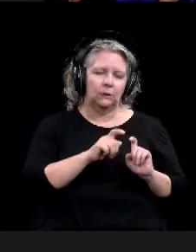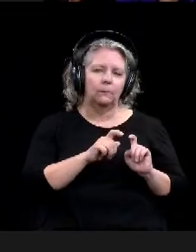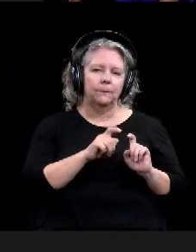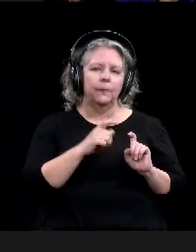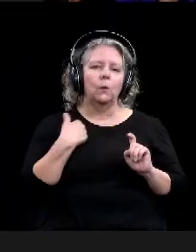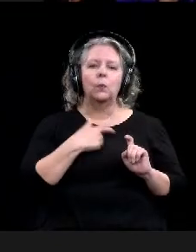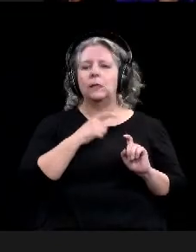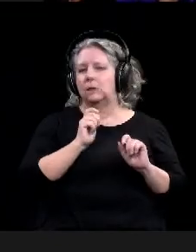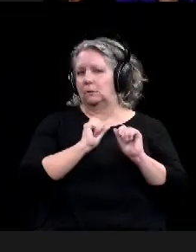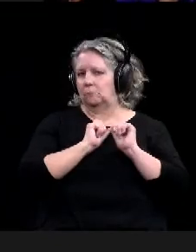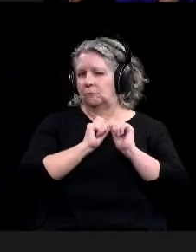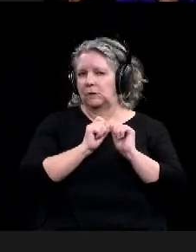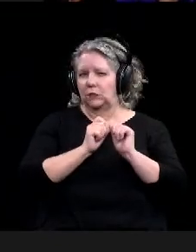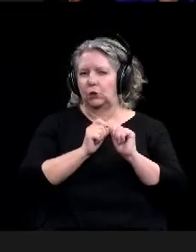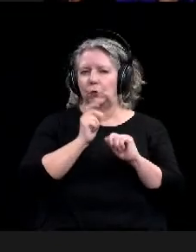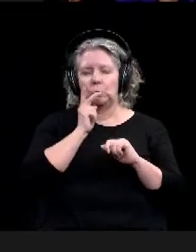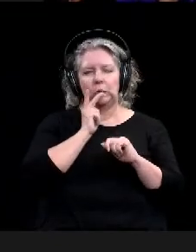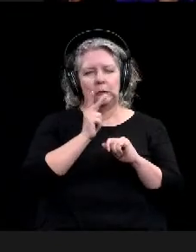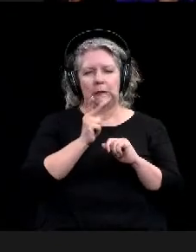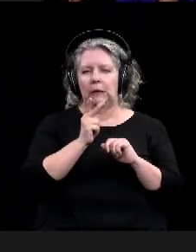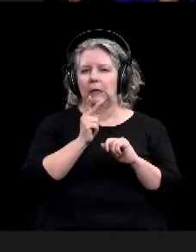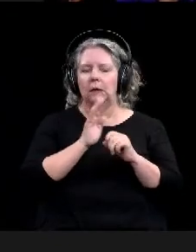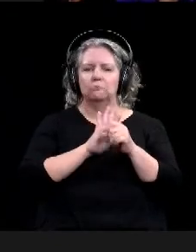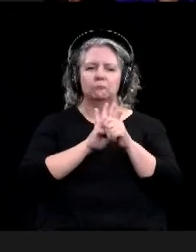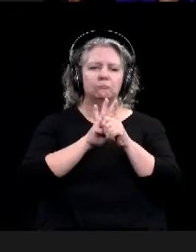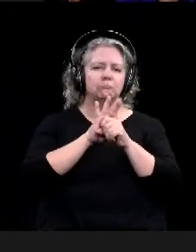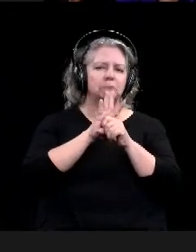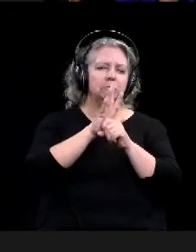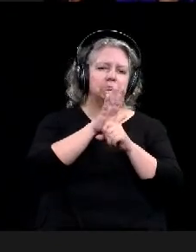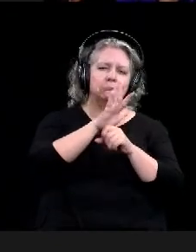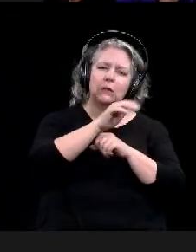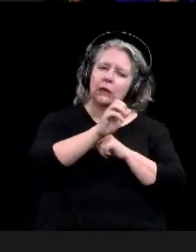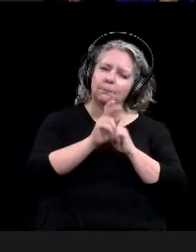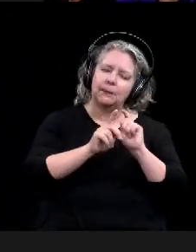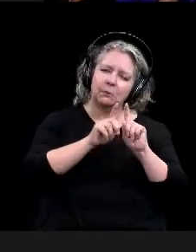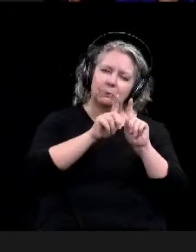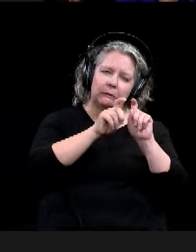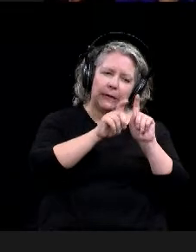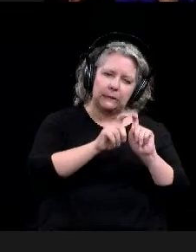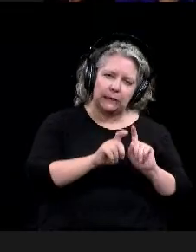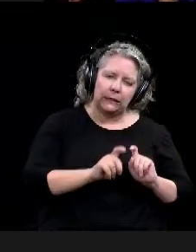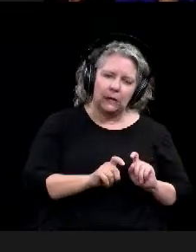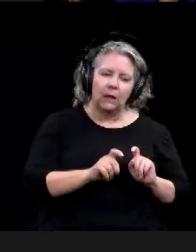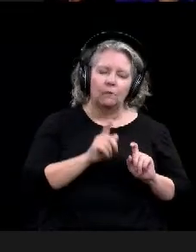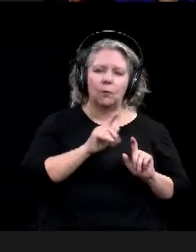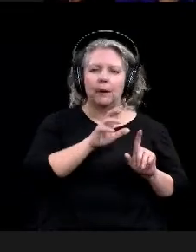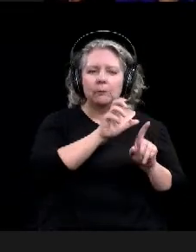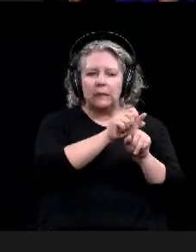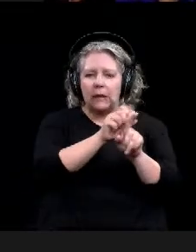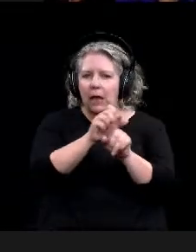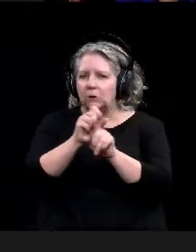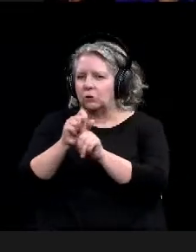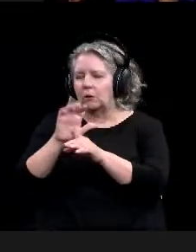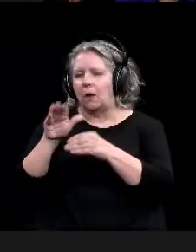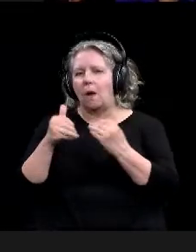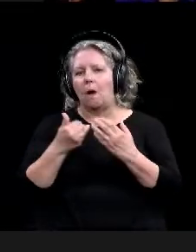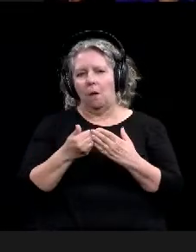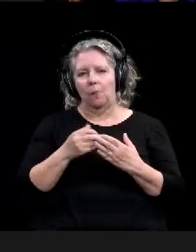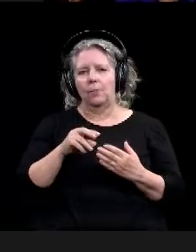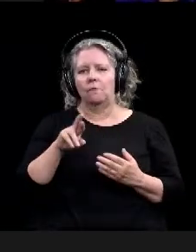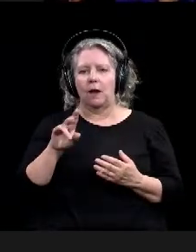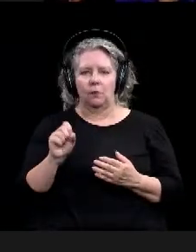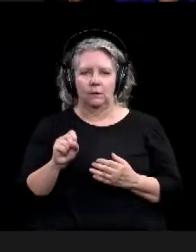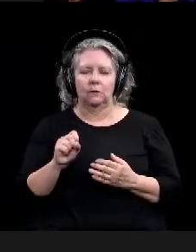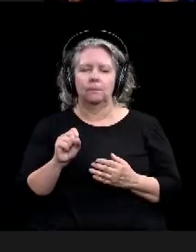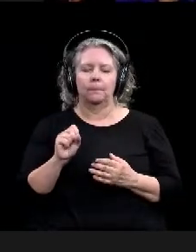ampliamente que se podamos ver esos números ampliarse más estamos en una buena